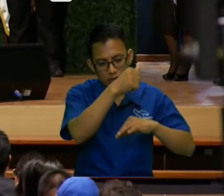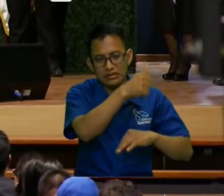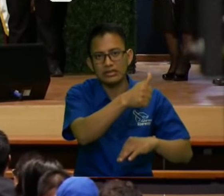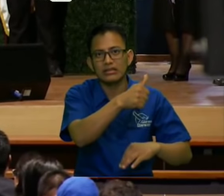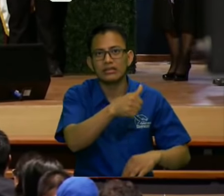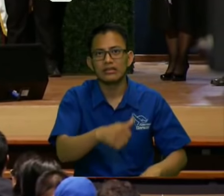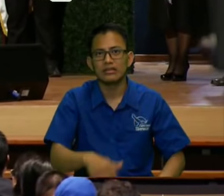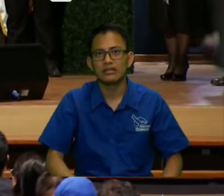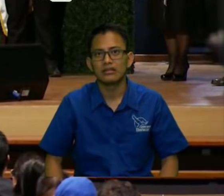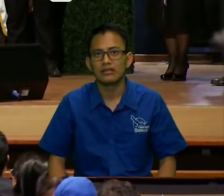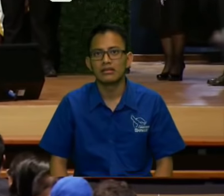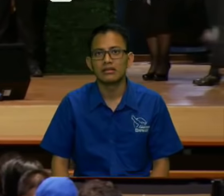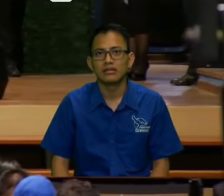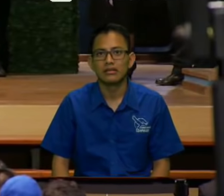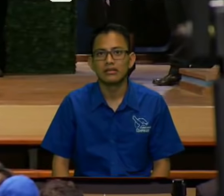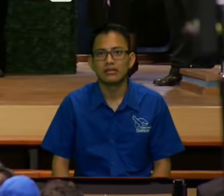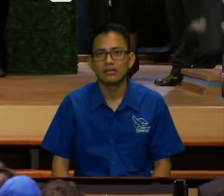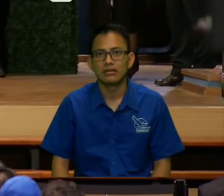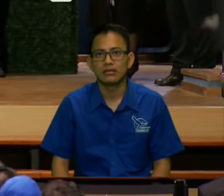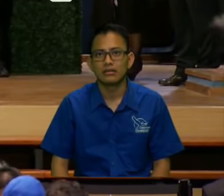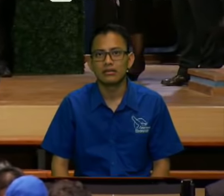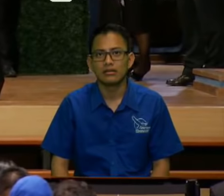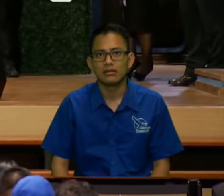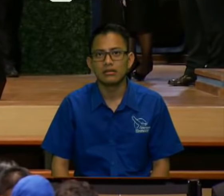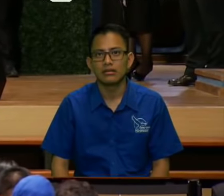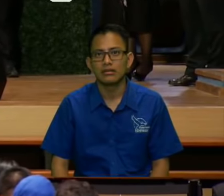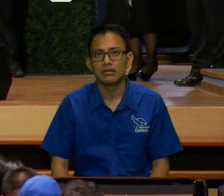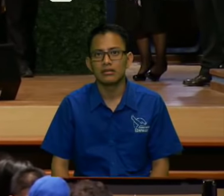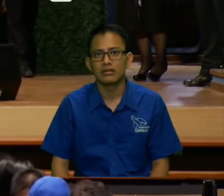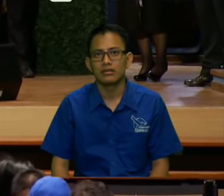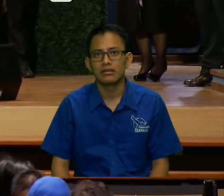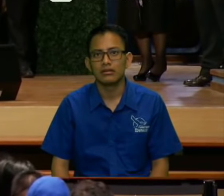Juanito, Chequini, ya lo contaste. Vos dale, le digo, dale.